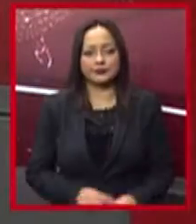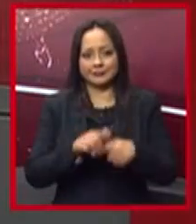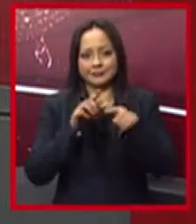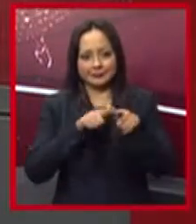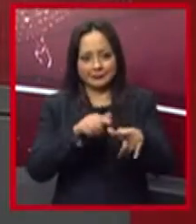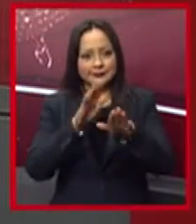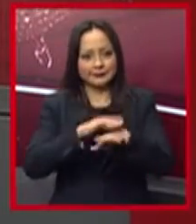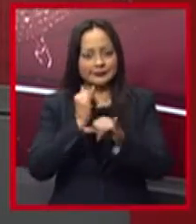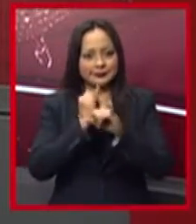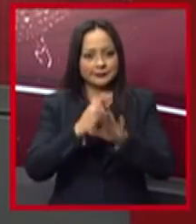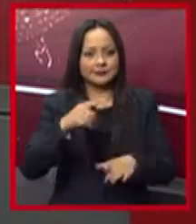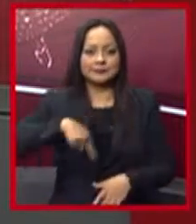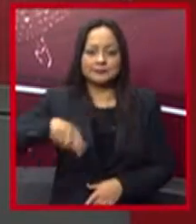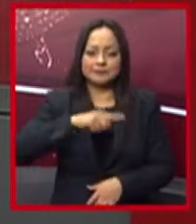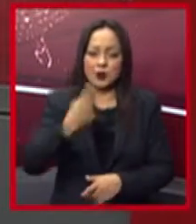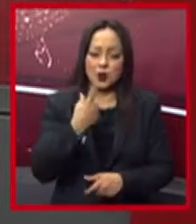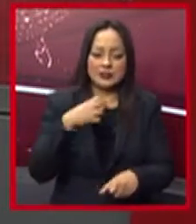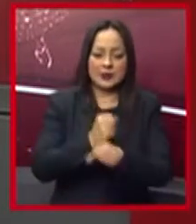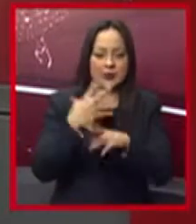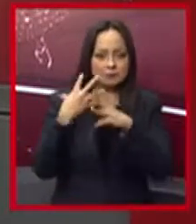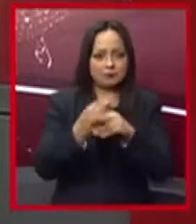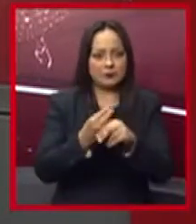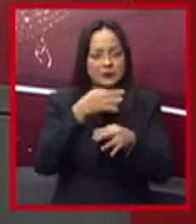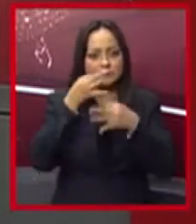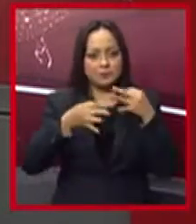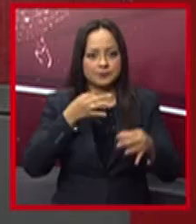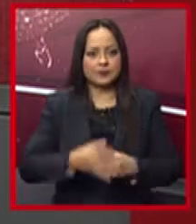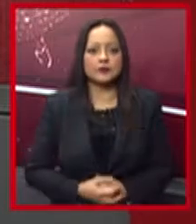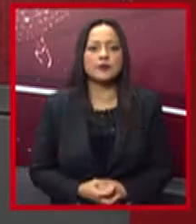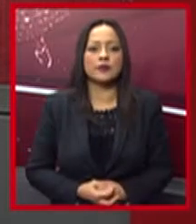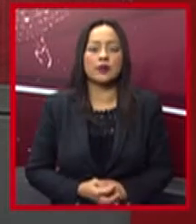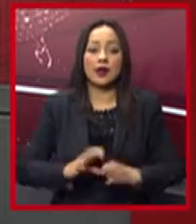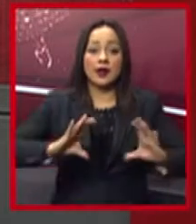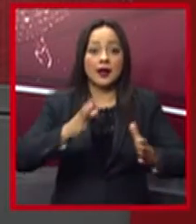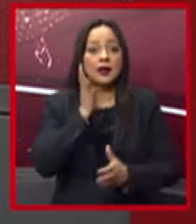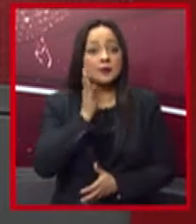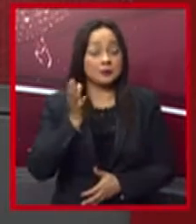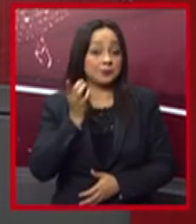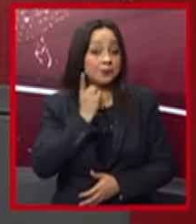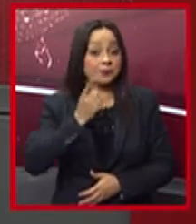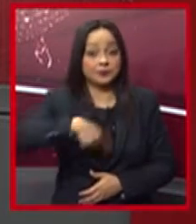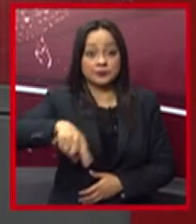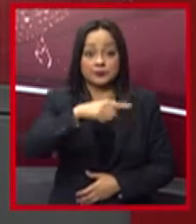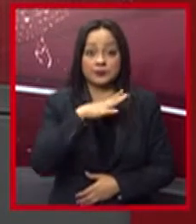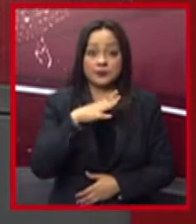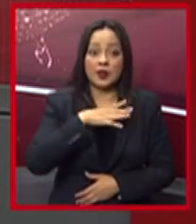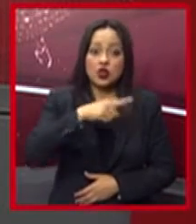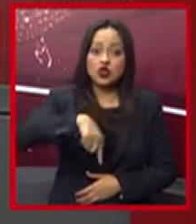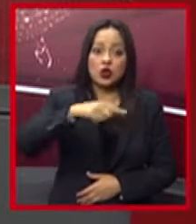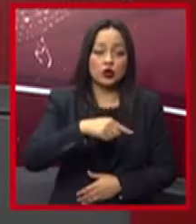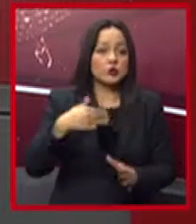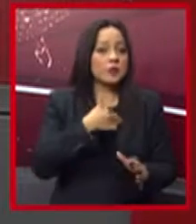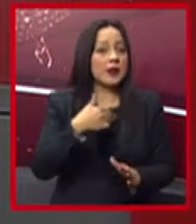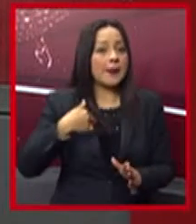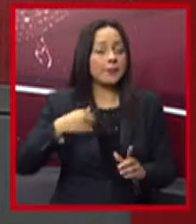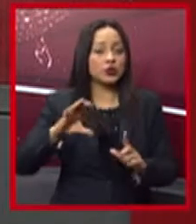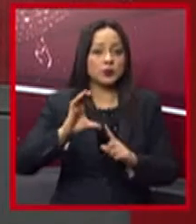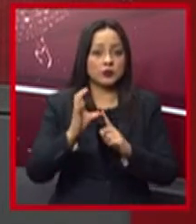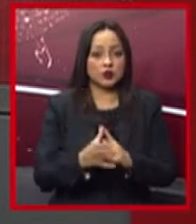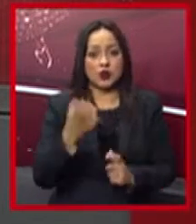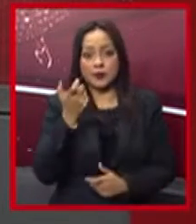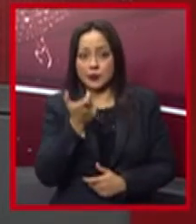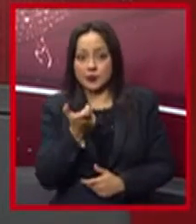continuamos con más información en este su resumen semanal. En las instalaciones del Palacio Legislativo de San Lázaro, las y los integrantes de la Comisión de